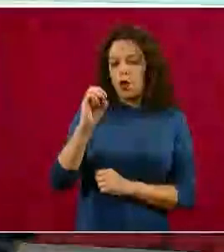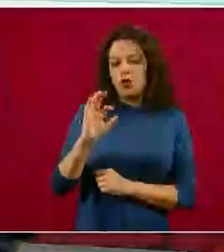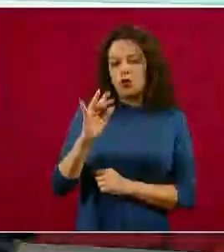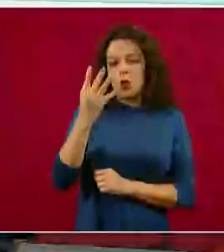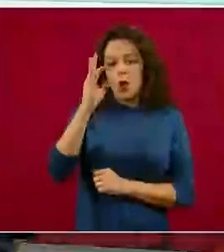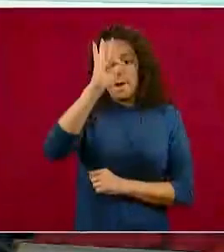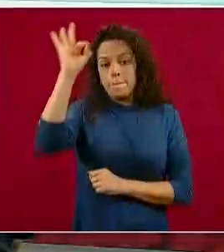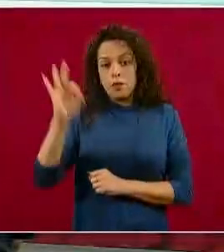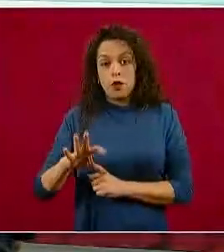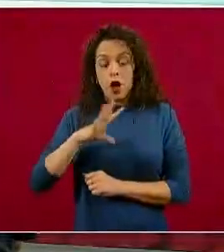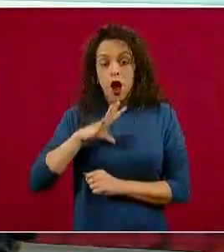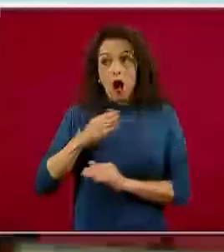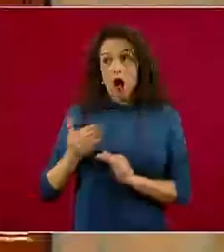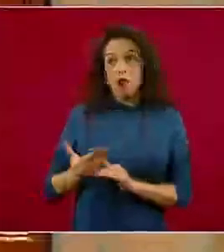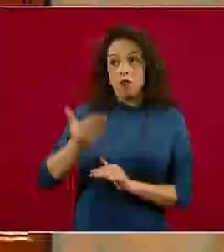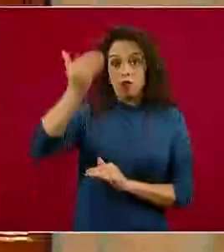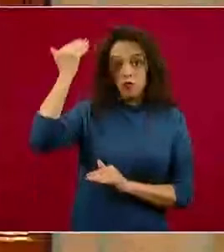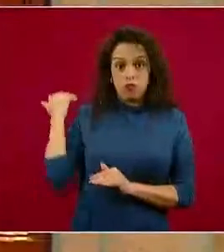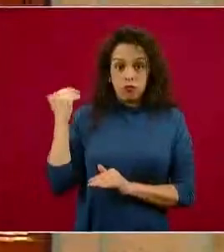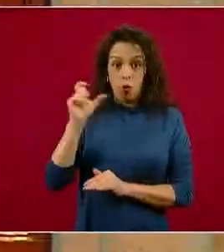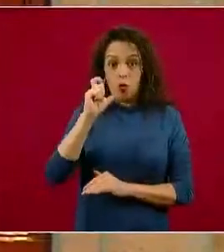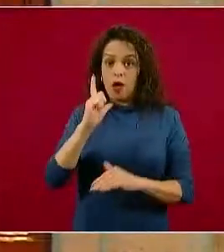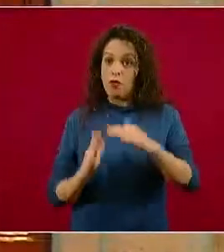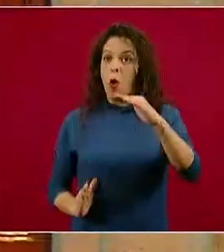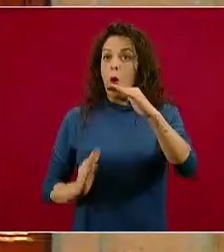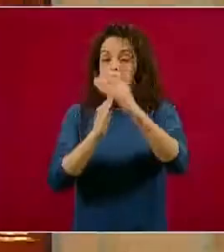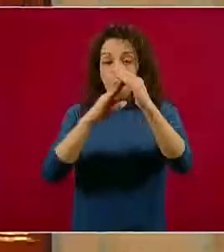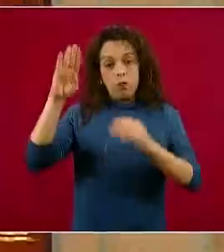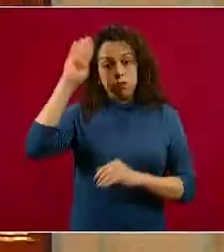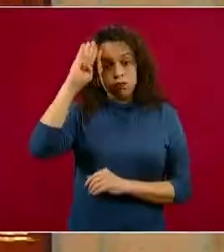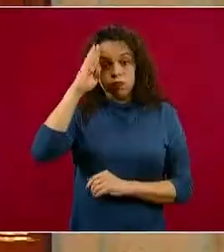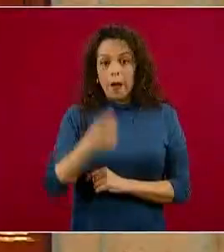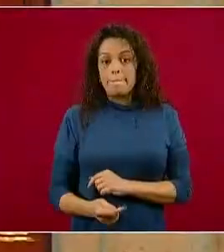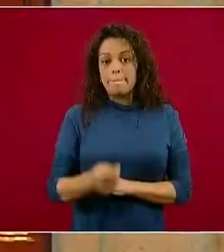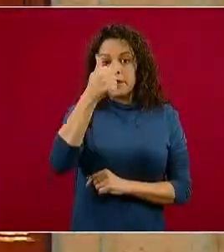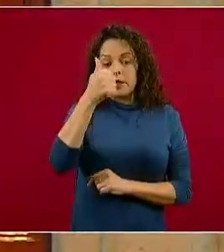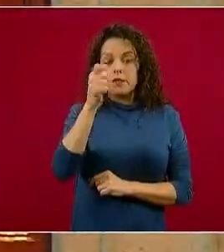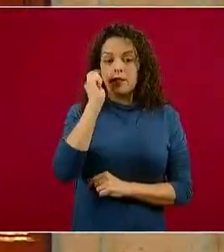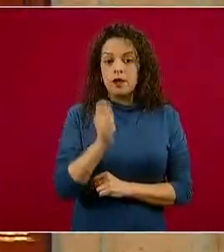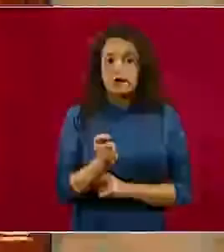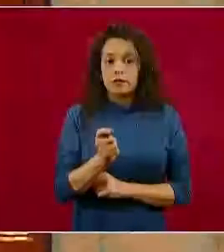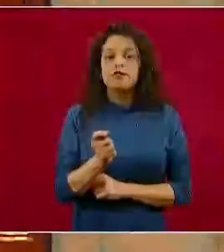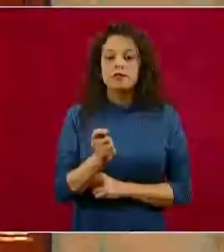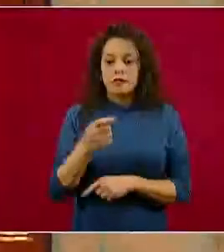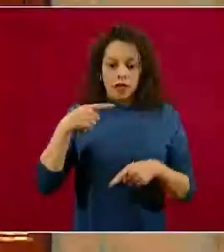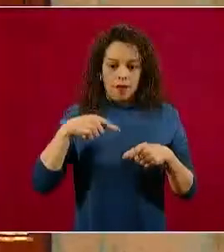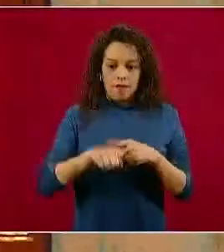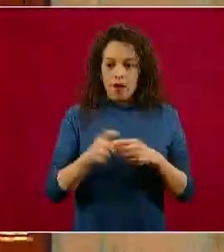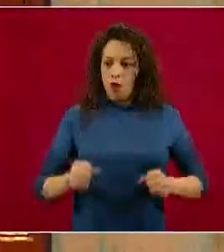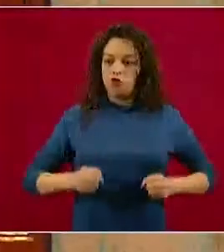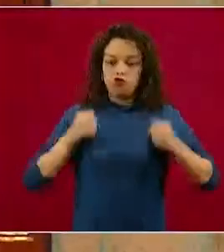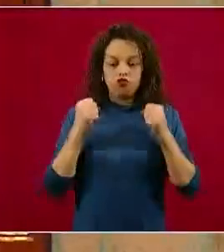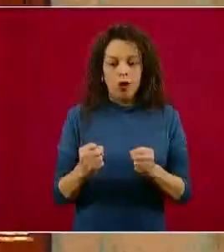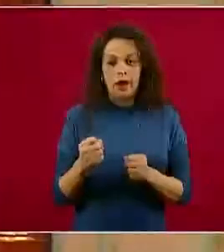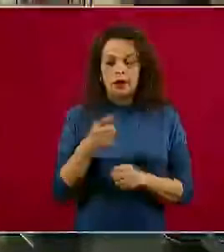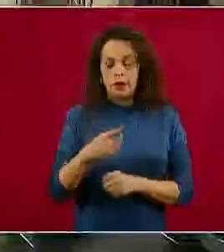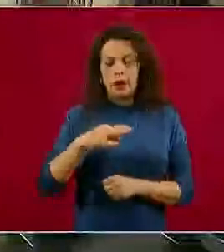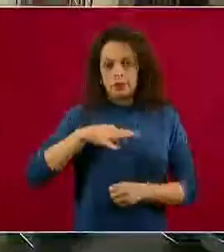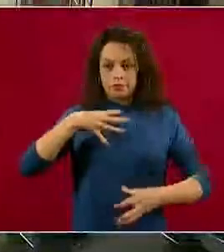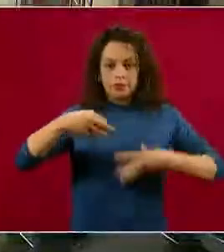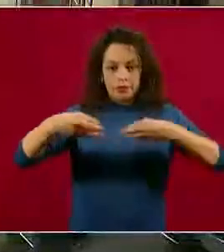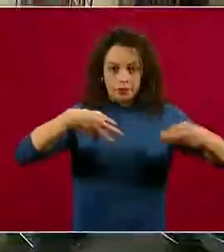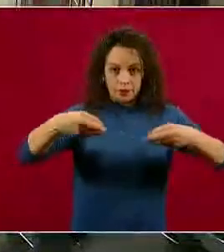53-54% que tuvimos en un momento determinado en el pico máximo de la primera ola o del primer acmé de la transmisión, más